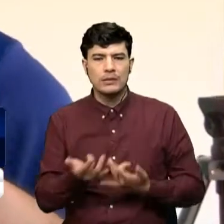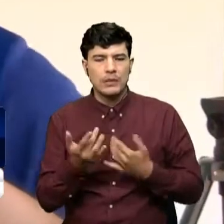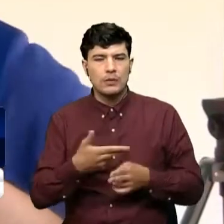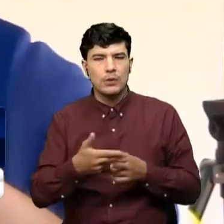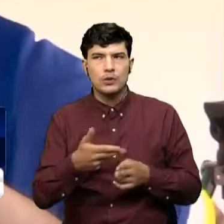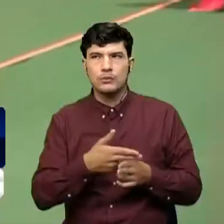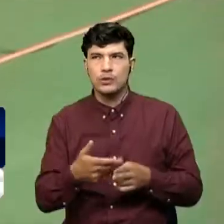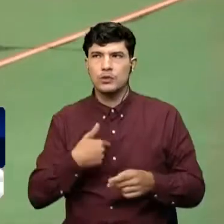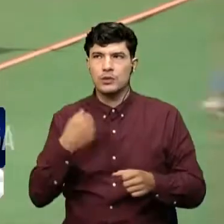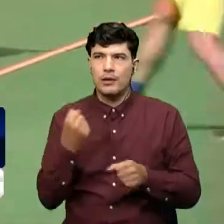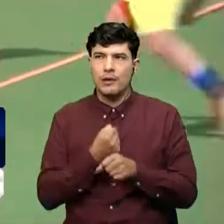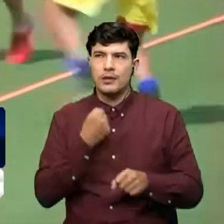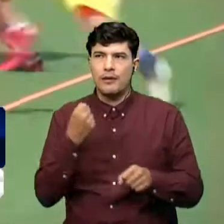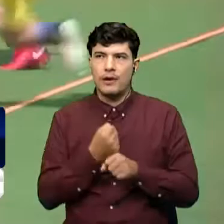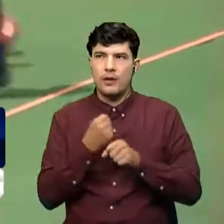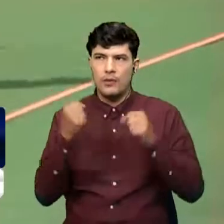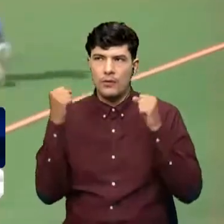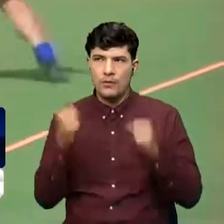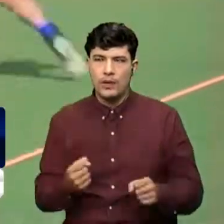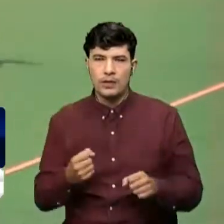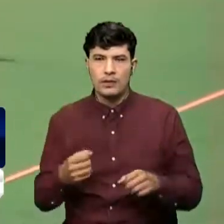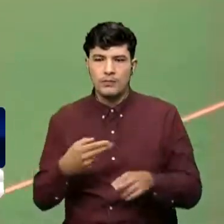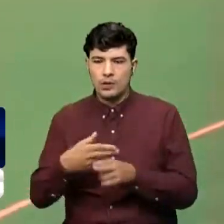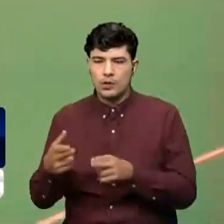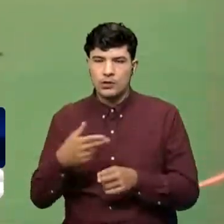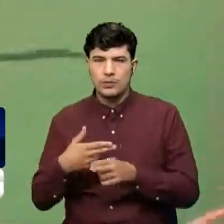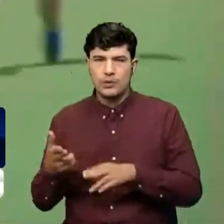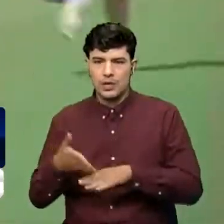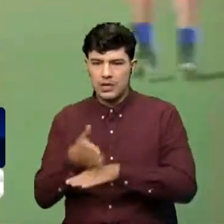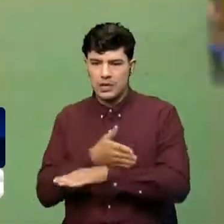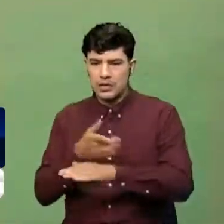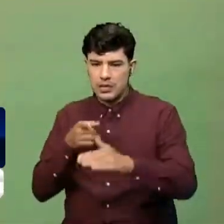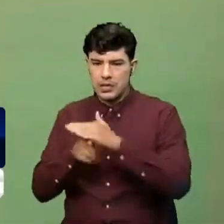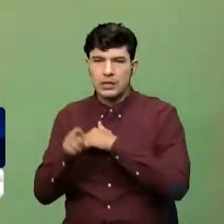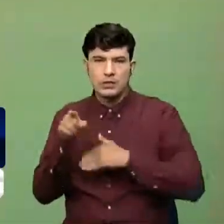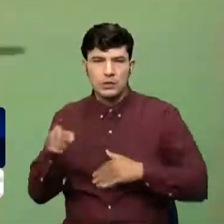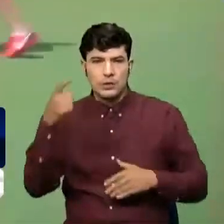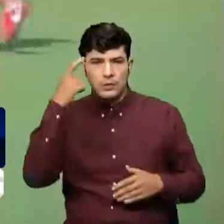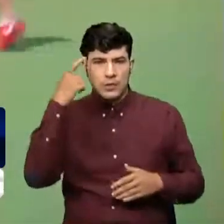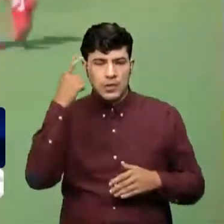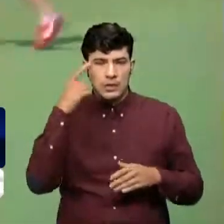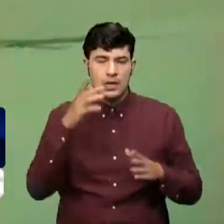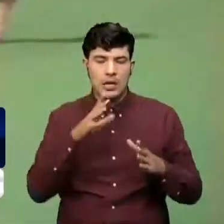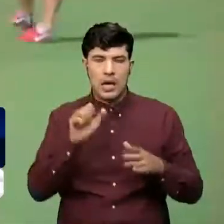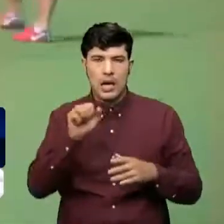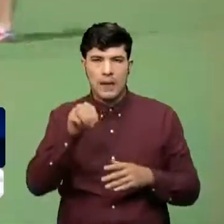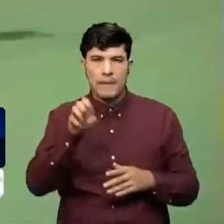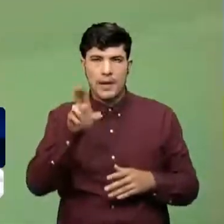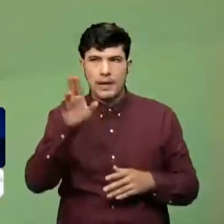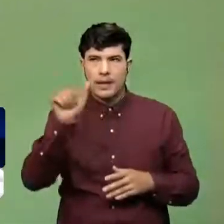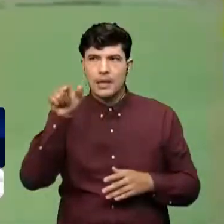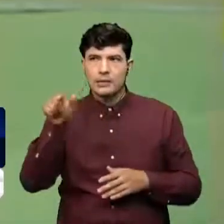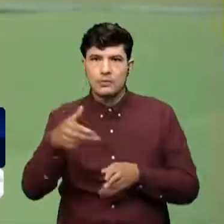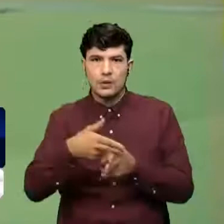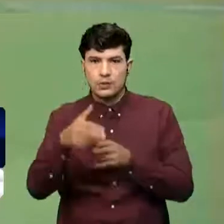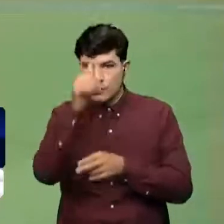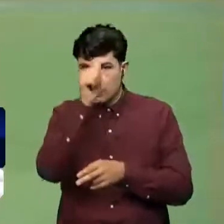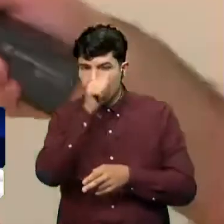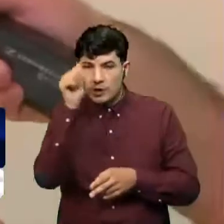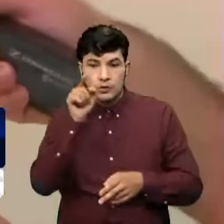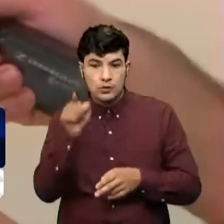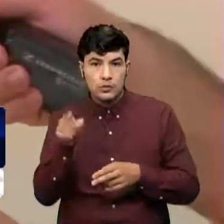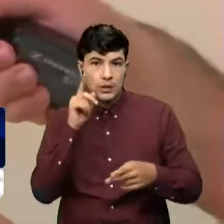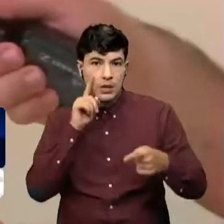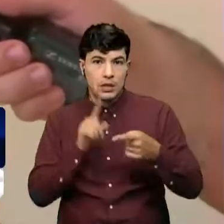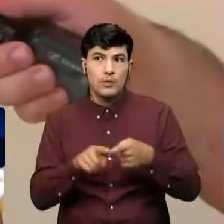cosas muy bien y trabajando fuertemente sin embargo más allá de los partidos anteriores ahora sólo piensan en américa de cali su rival del próximo domingo donde el objetivo es ganar